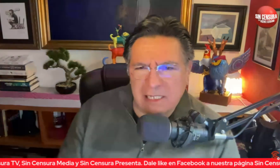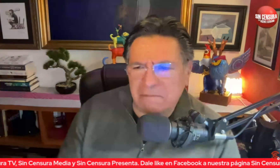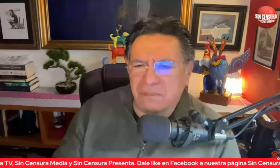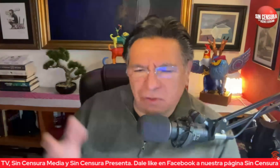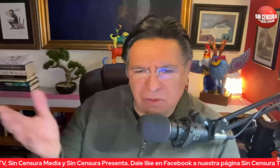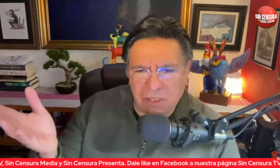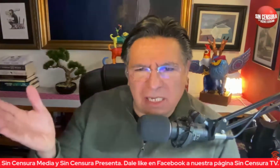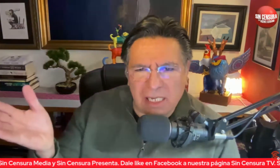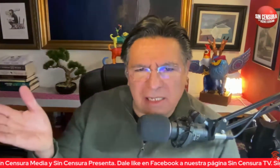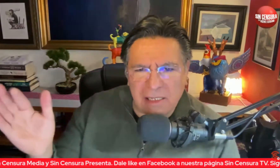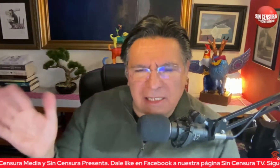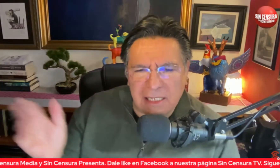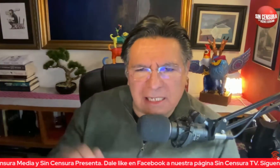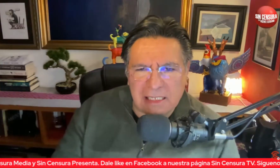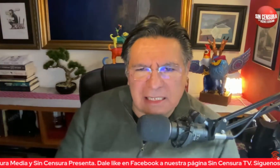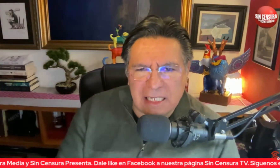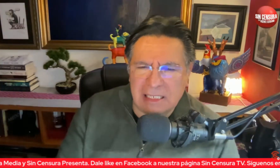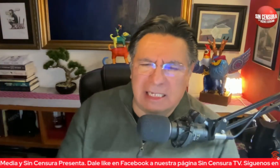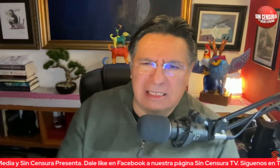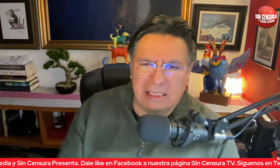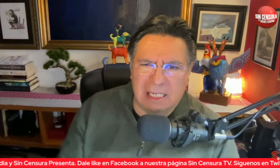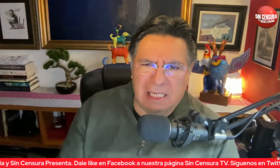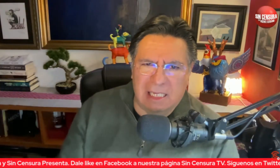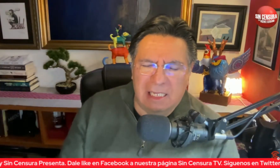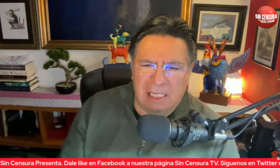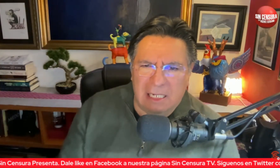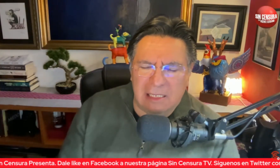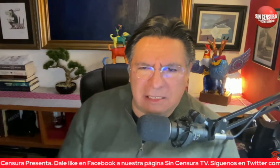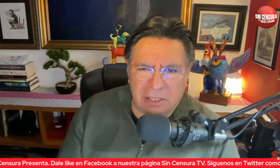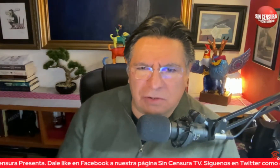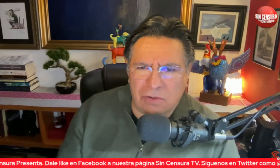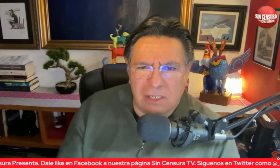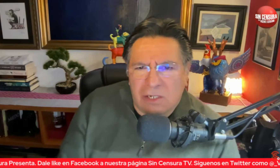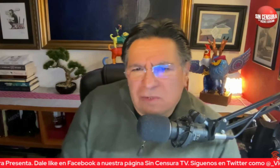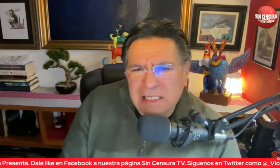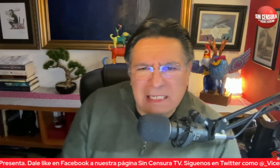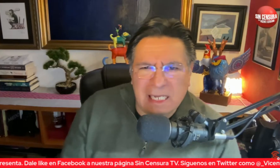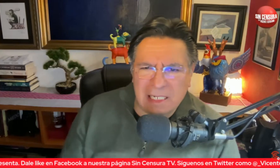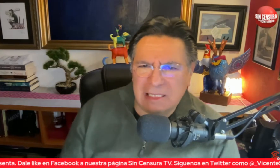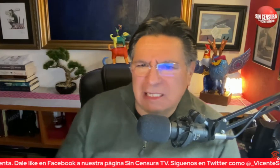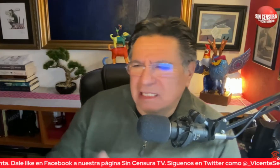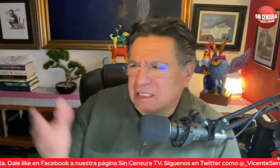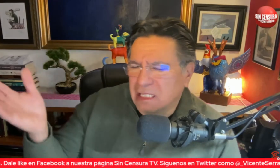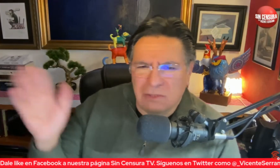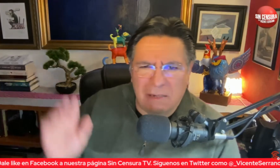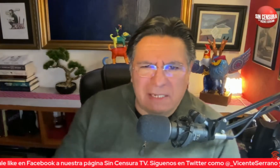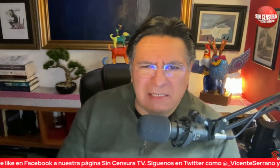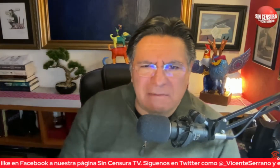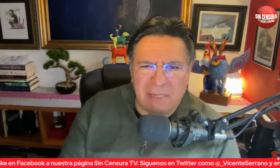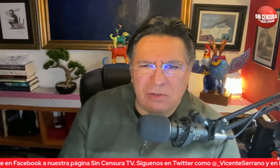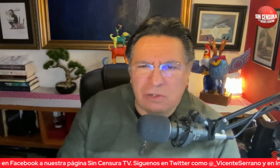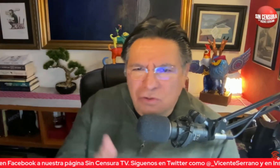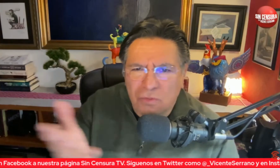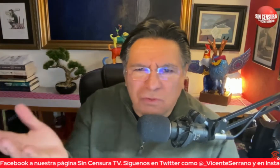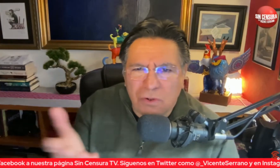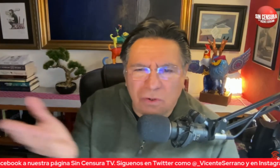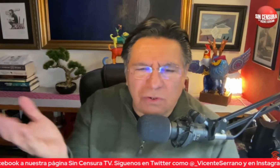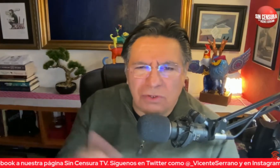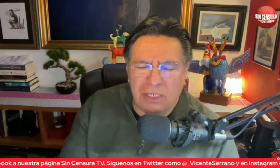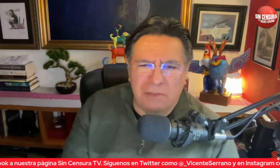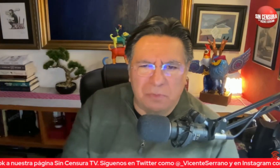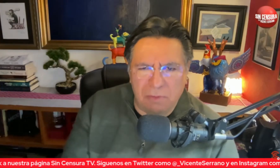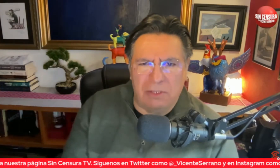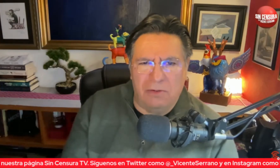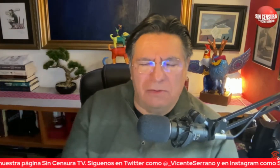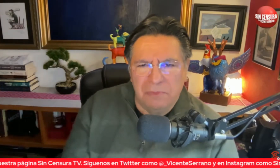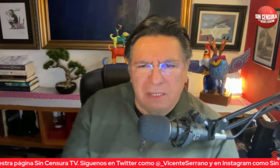esa dice residencia que cita este señor, no es ni siquiera residencia, es un apartamento que todo el mundo conoce,